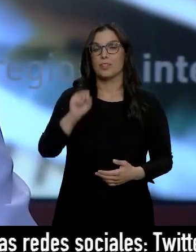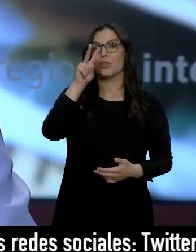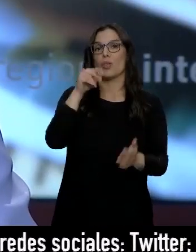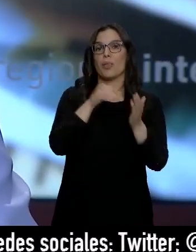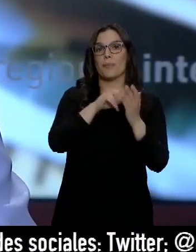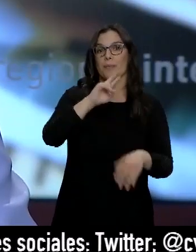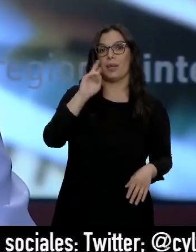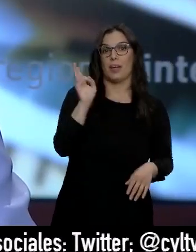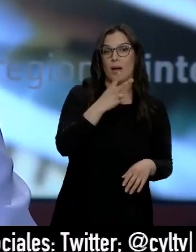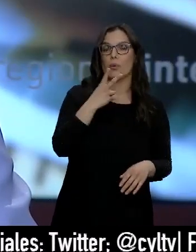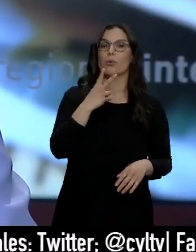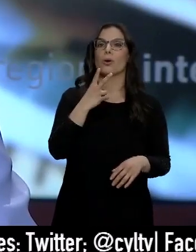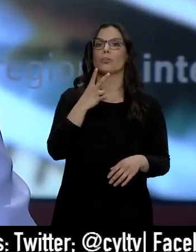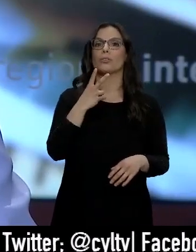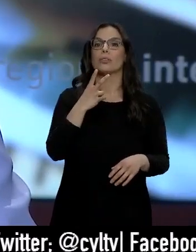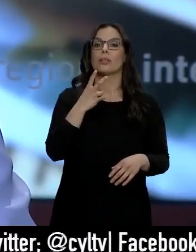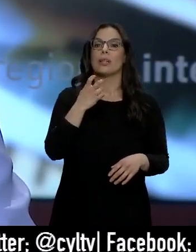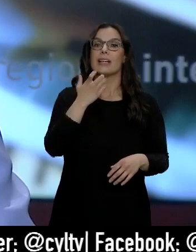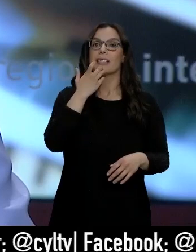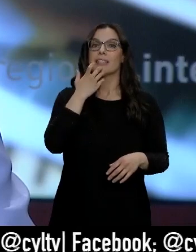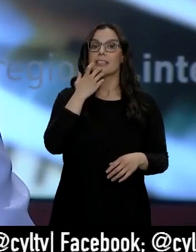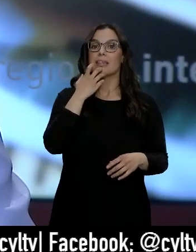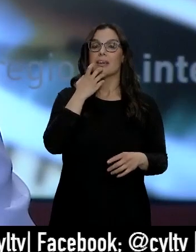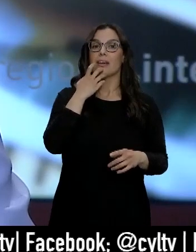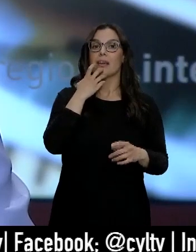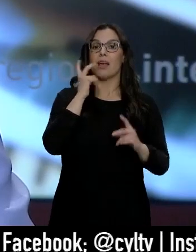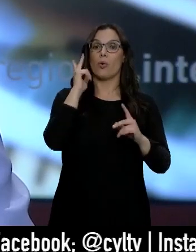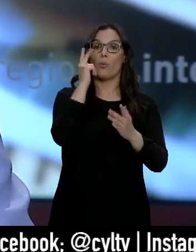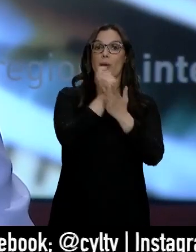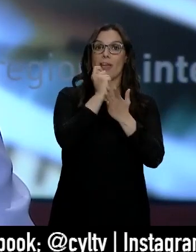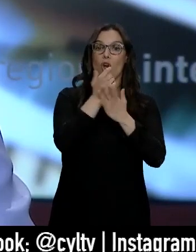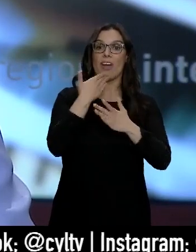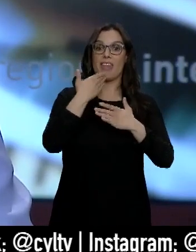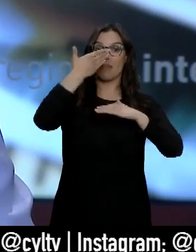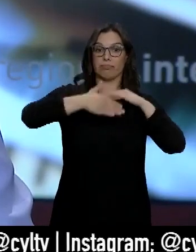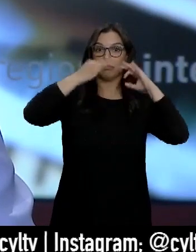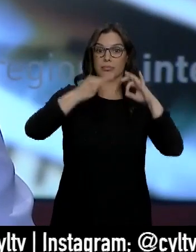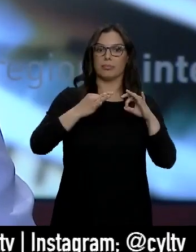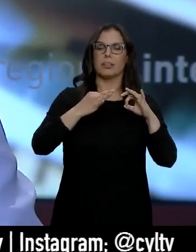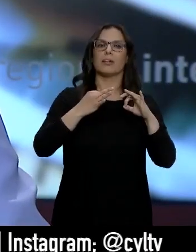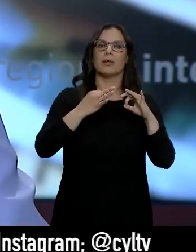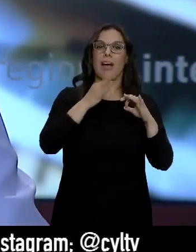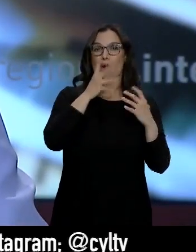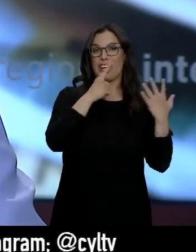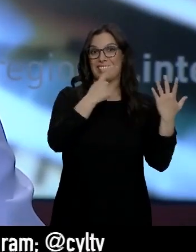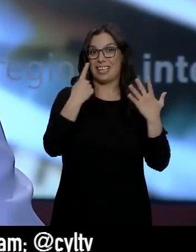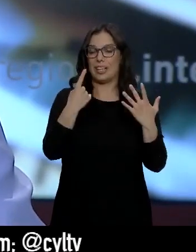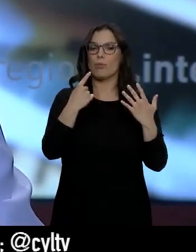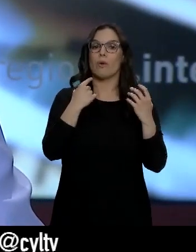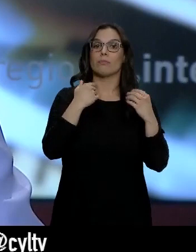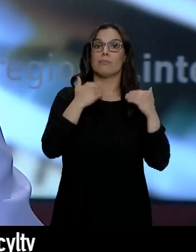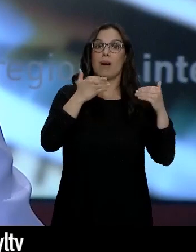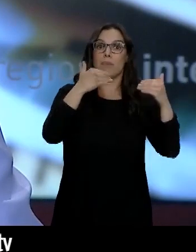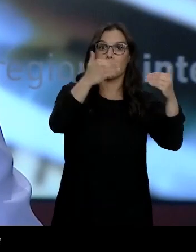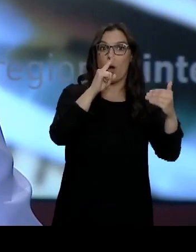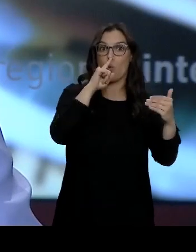12.000 euros por cada año que se retrase la jubilación a partir de la edad legal, ahora a los 66 años. De esa manera, el Gobierno